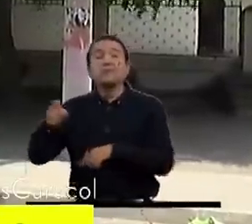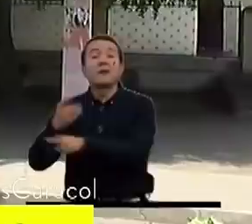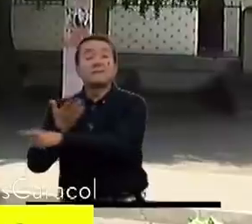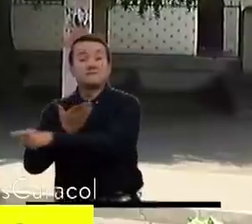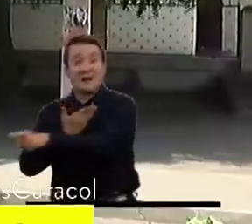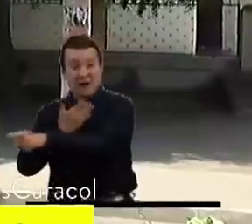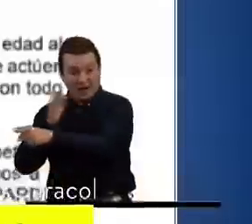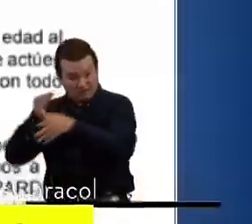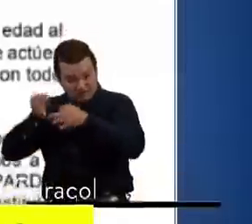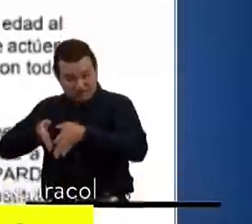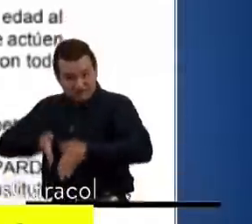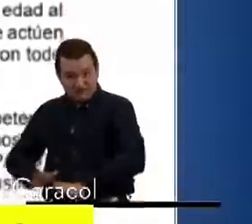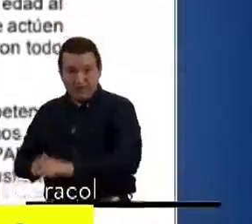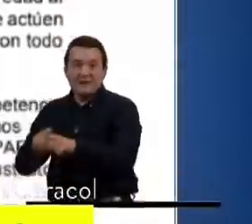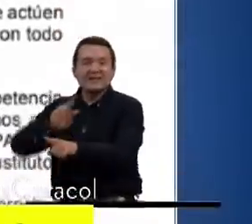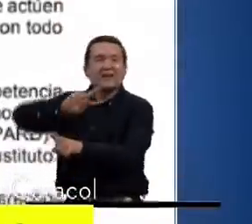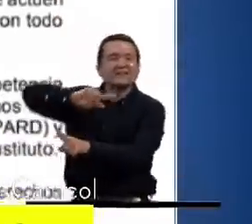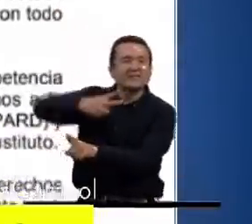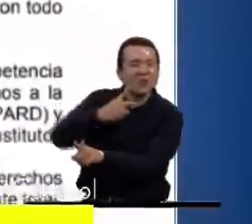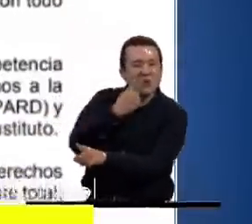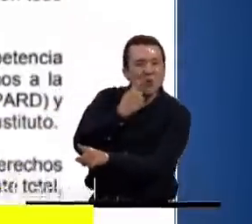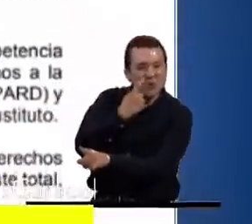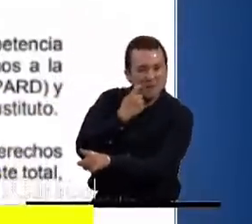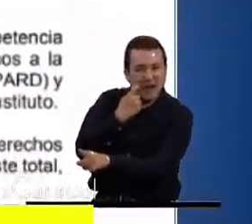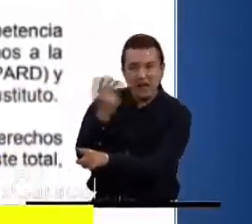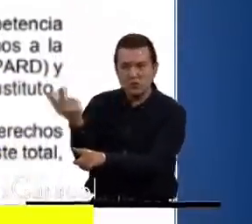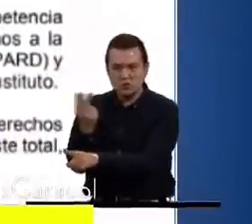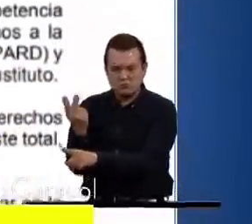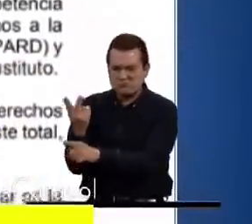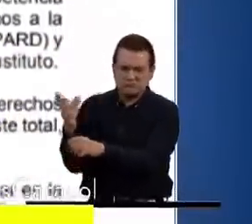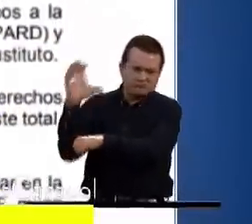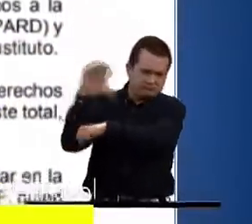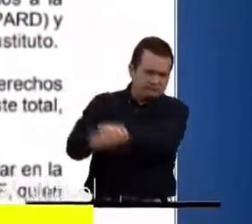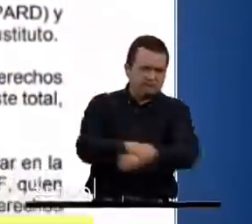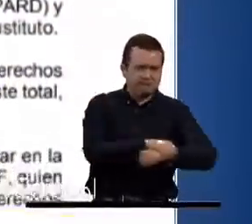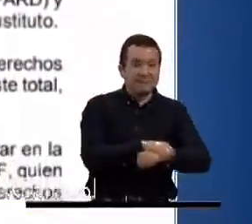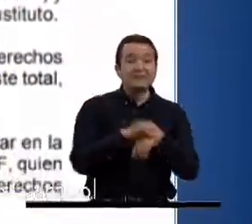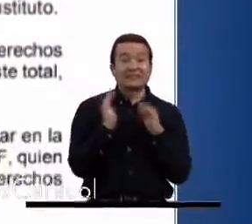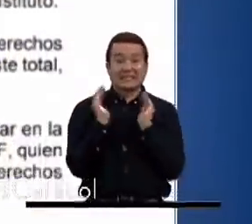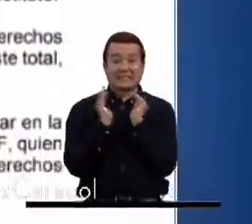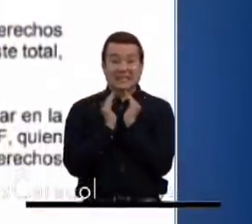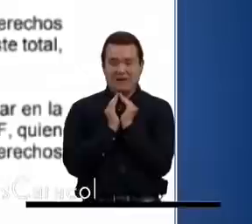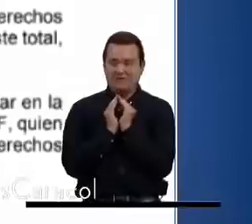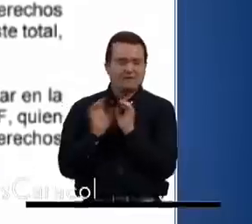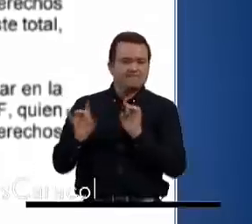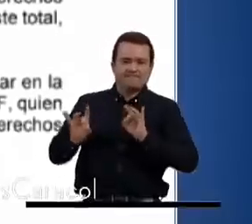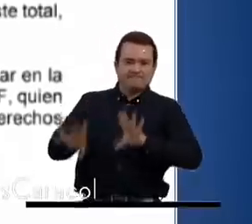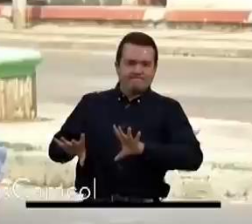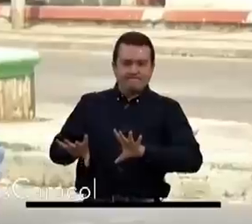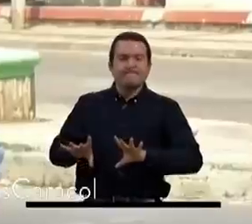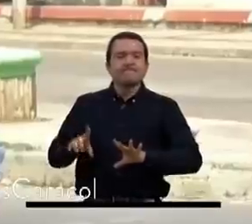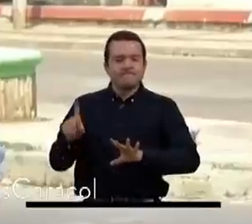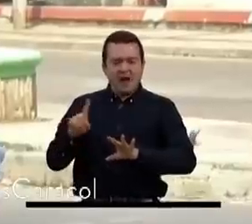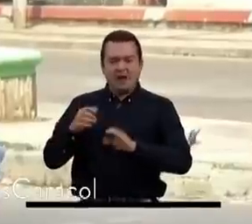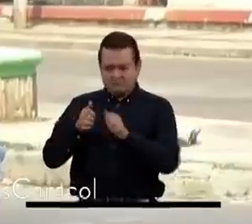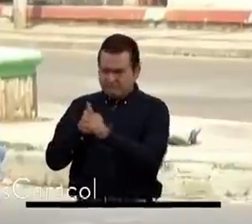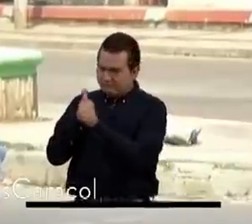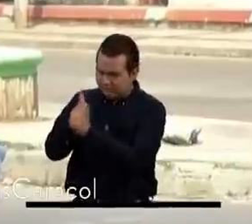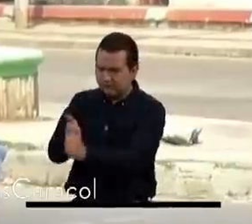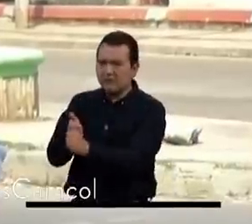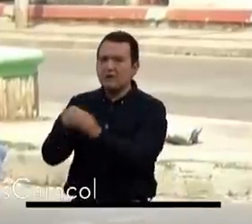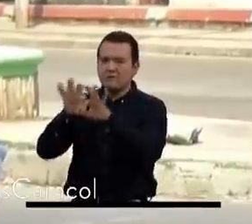niño fueron retenidos y el ICBF rechazó este hecho y anunció acompañamiento a la familia del menor.